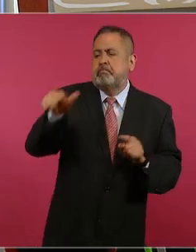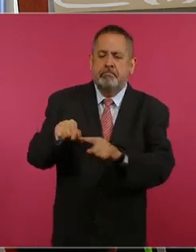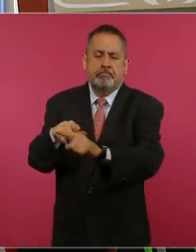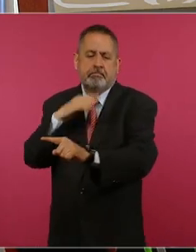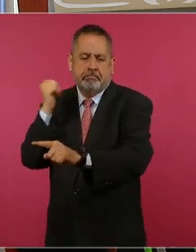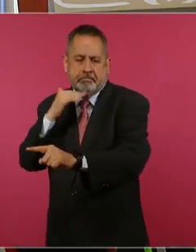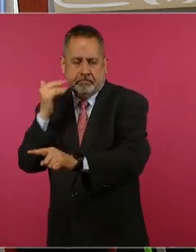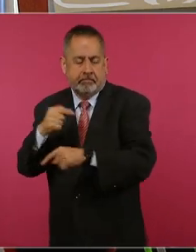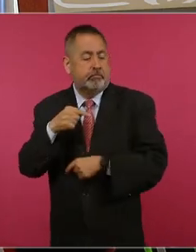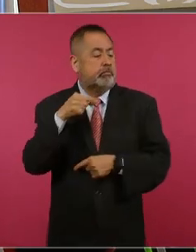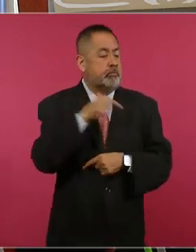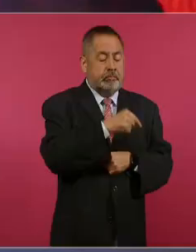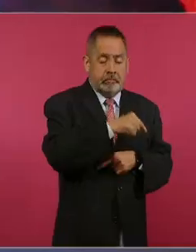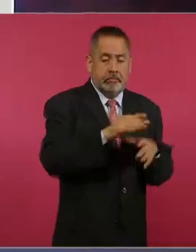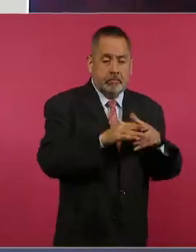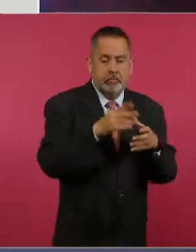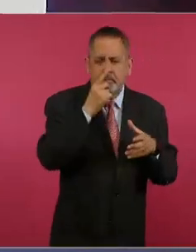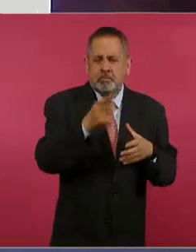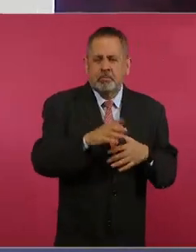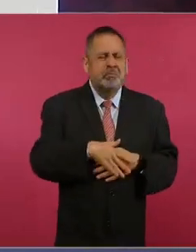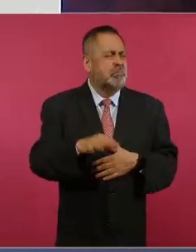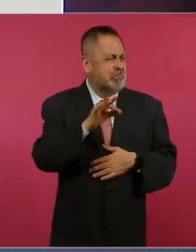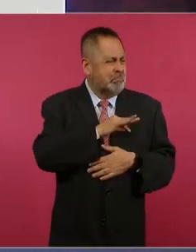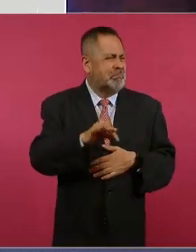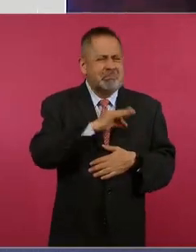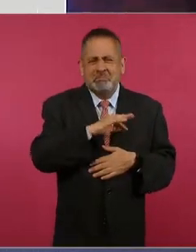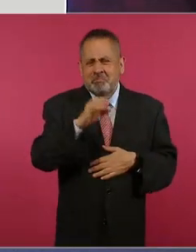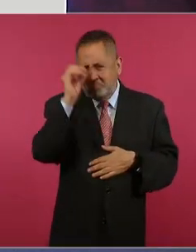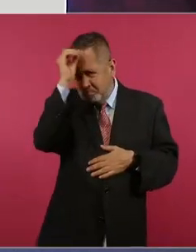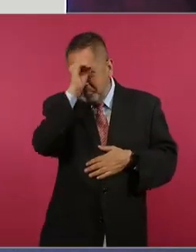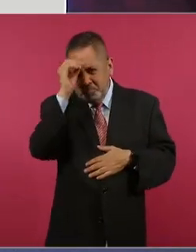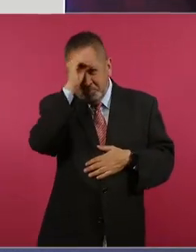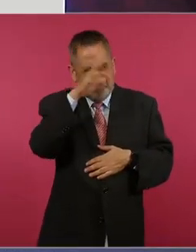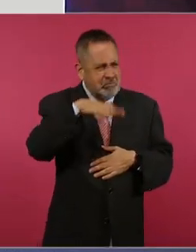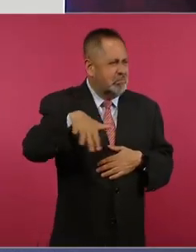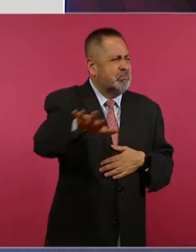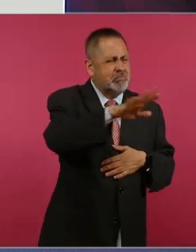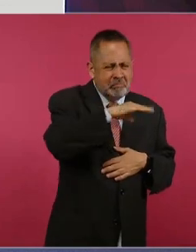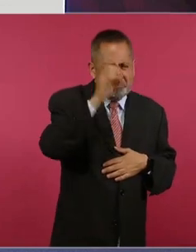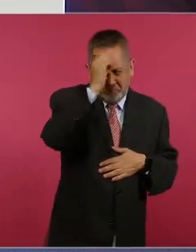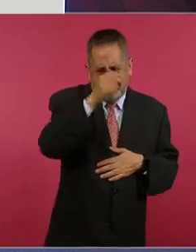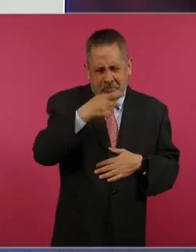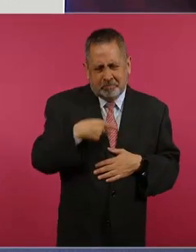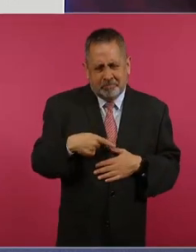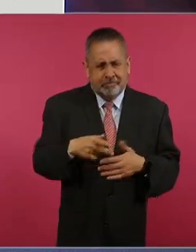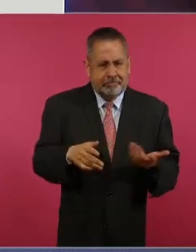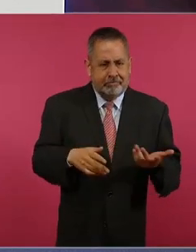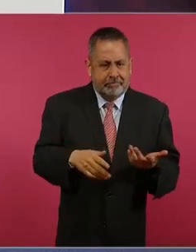con la opinión general. Ahora le llaman opinión pública,